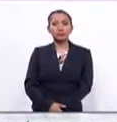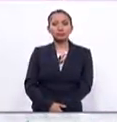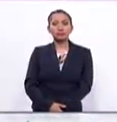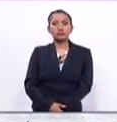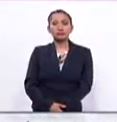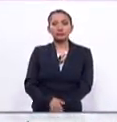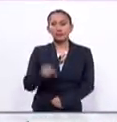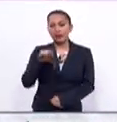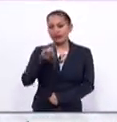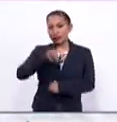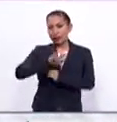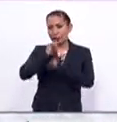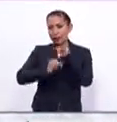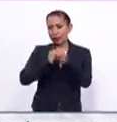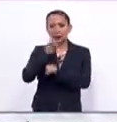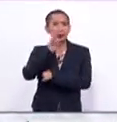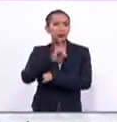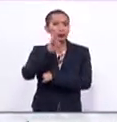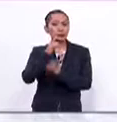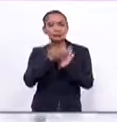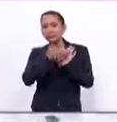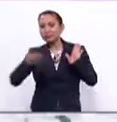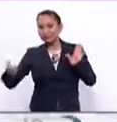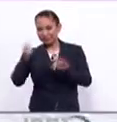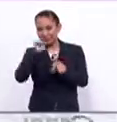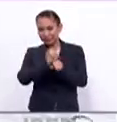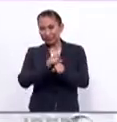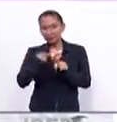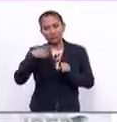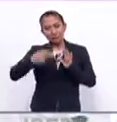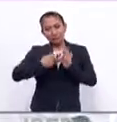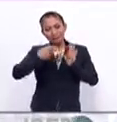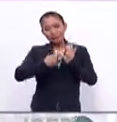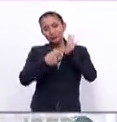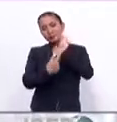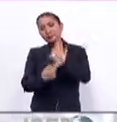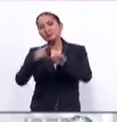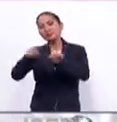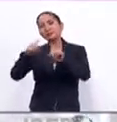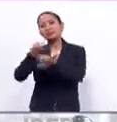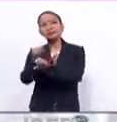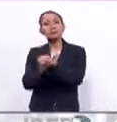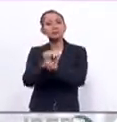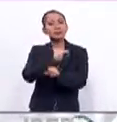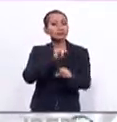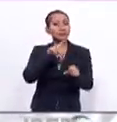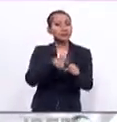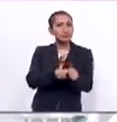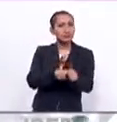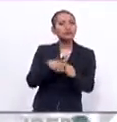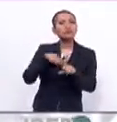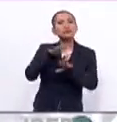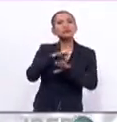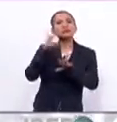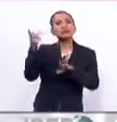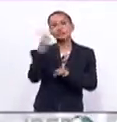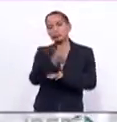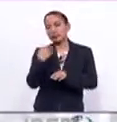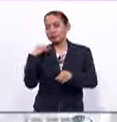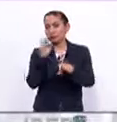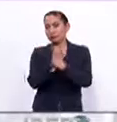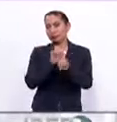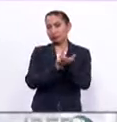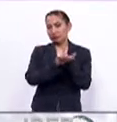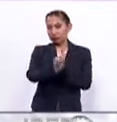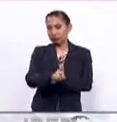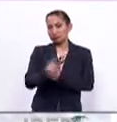Y con motivo del Día Internacional de la Mujer, a lo largo de esta semana le estuvimos presentando una serie de reportajes especiales sobre la necesidad de proteger